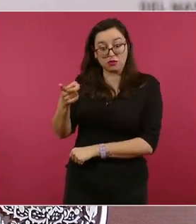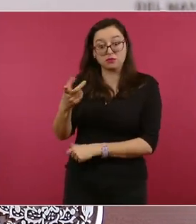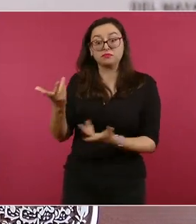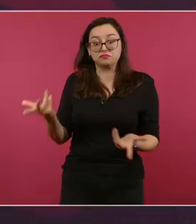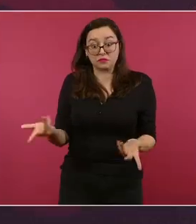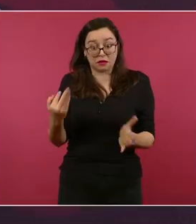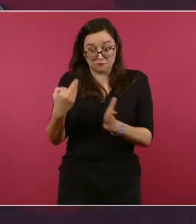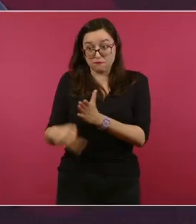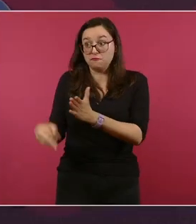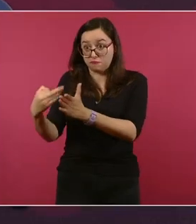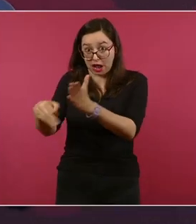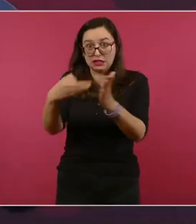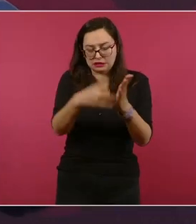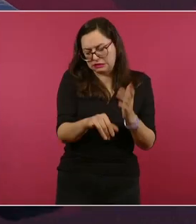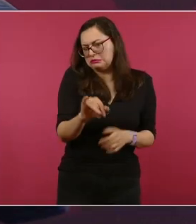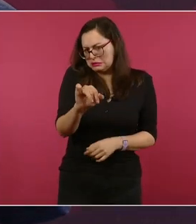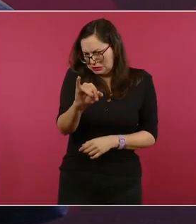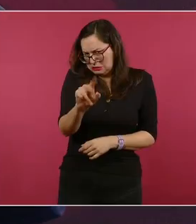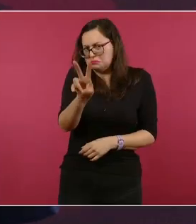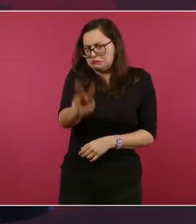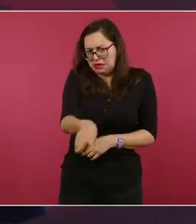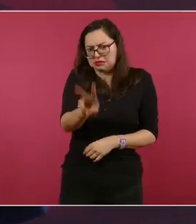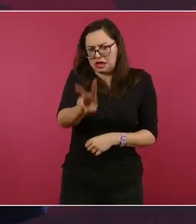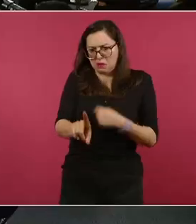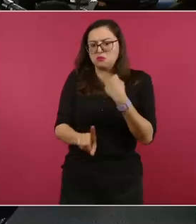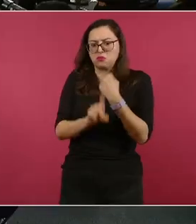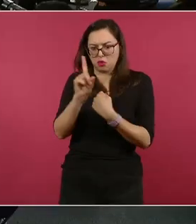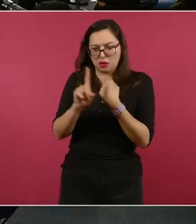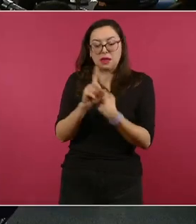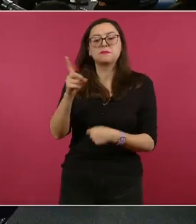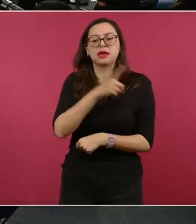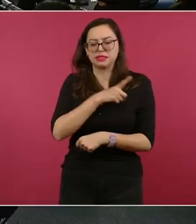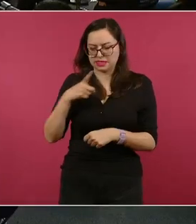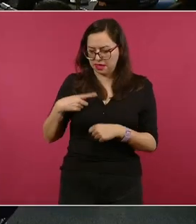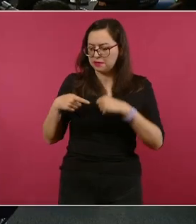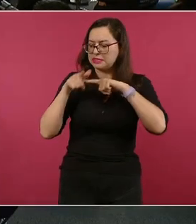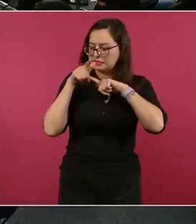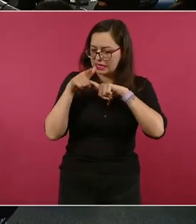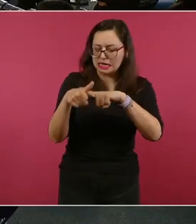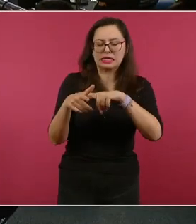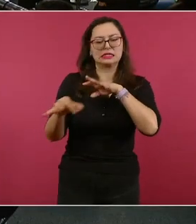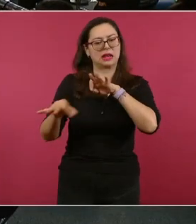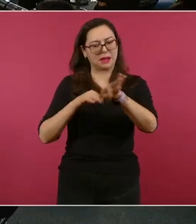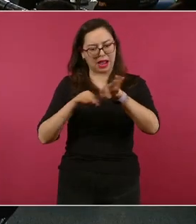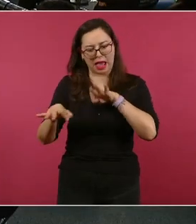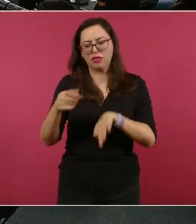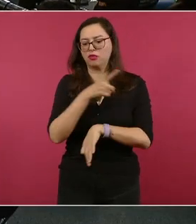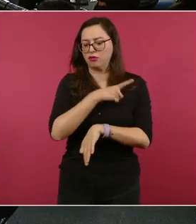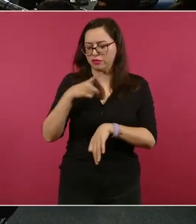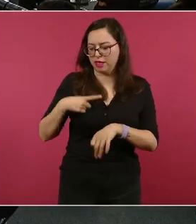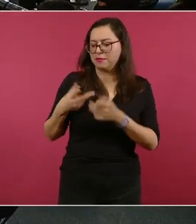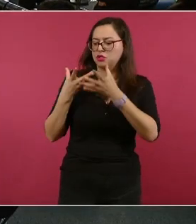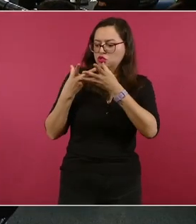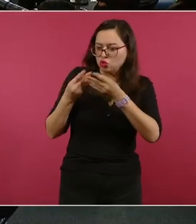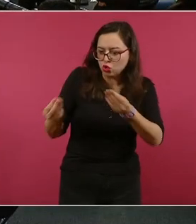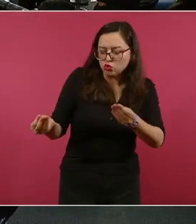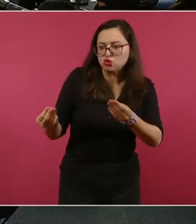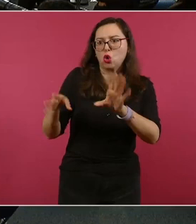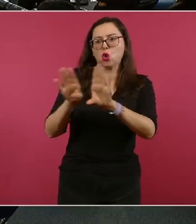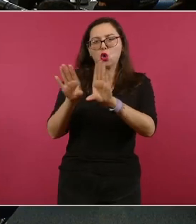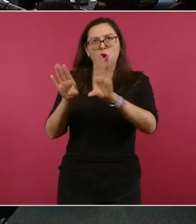resolver, el problema del agua. Grave. Se tiene que